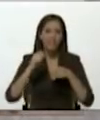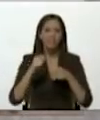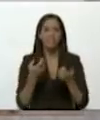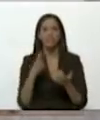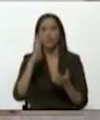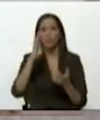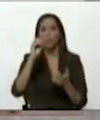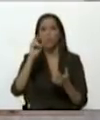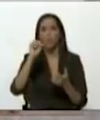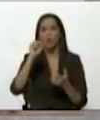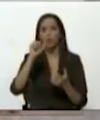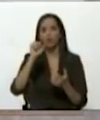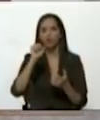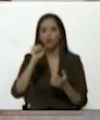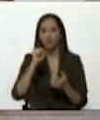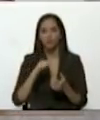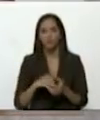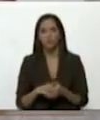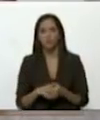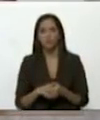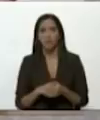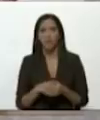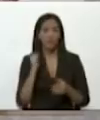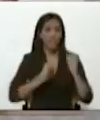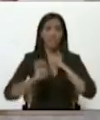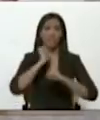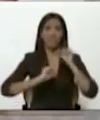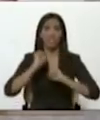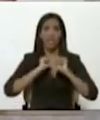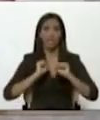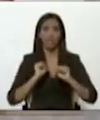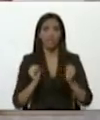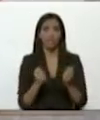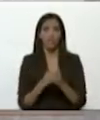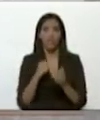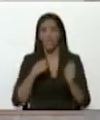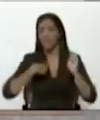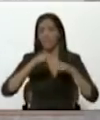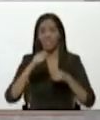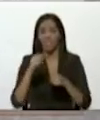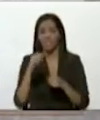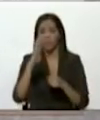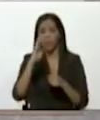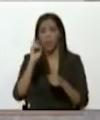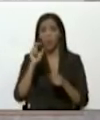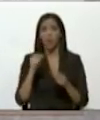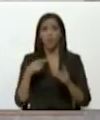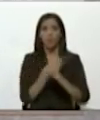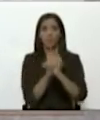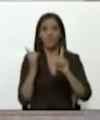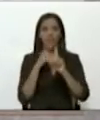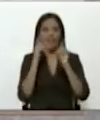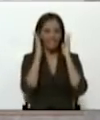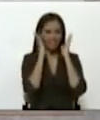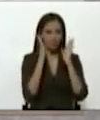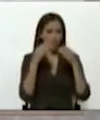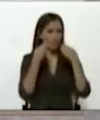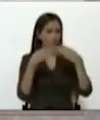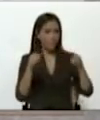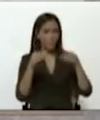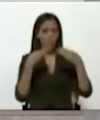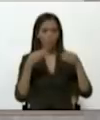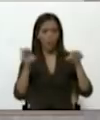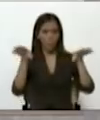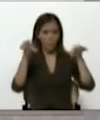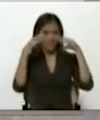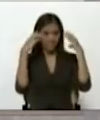bonos. Porque ustedes están defendiendo la operación de venta de esos bonos. Cuando ustedes desvían la atención del público diciendo que